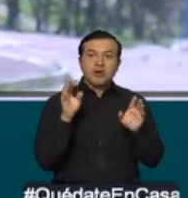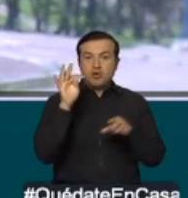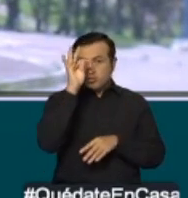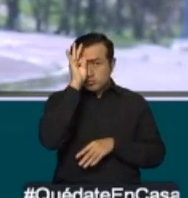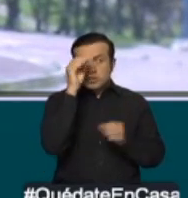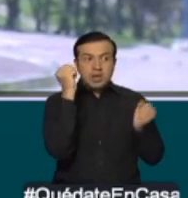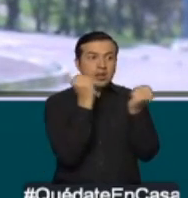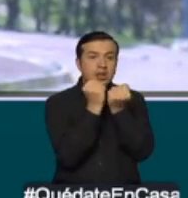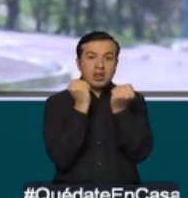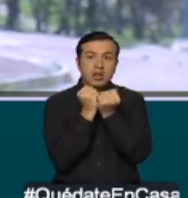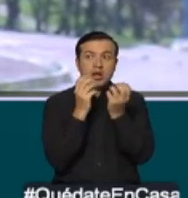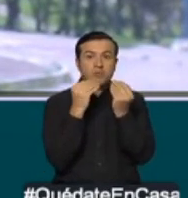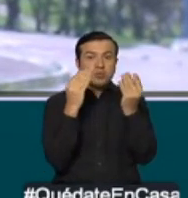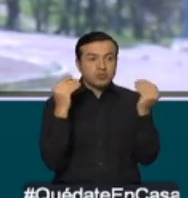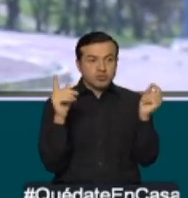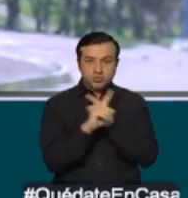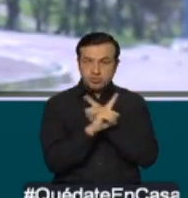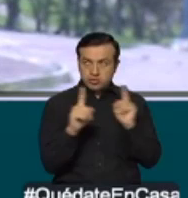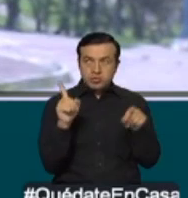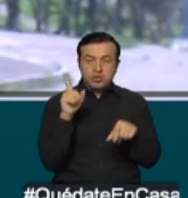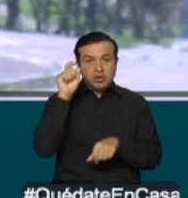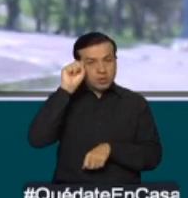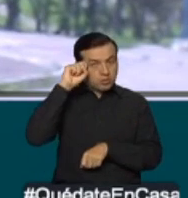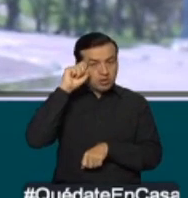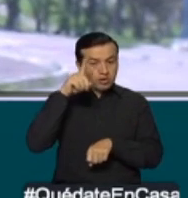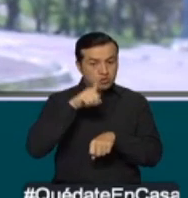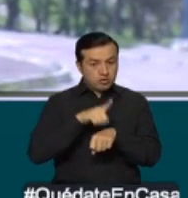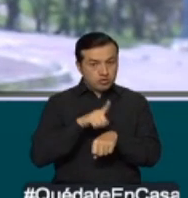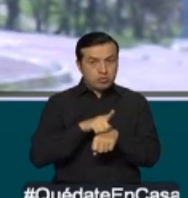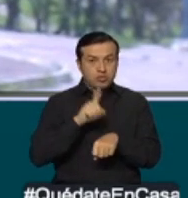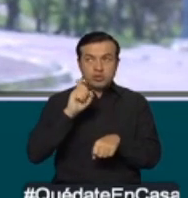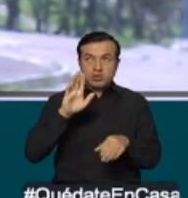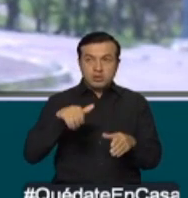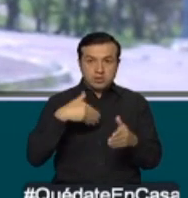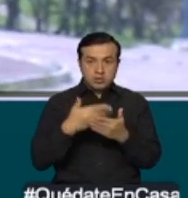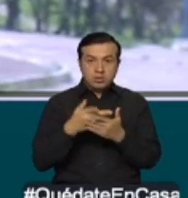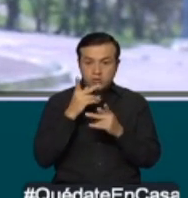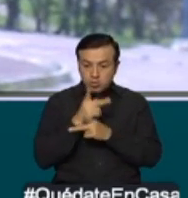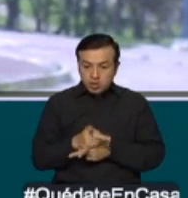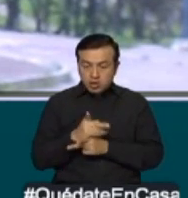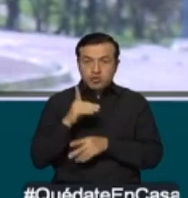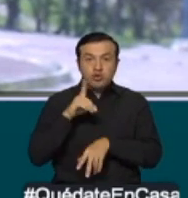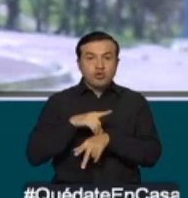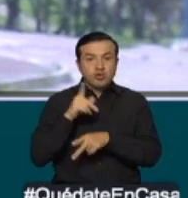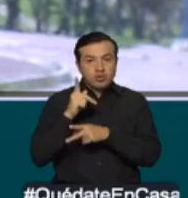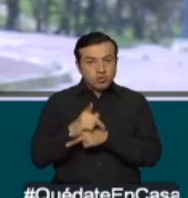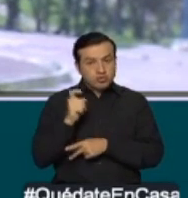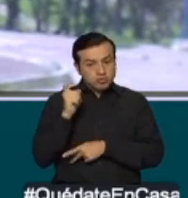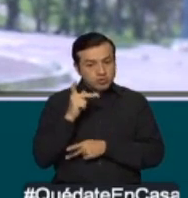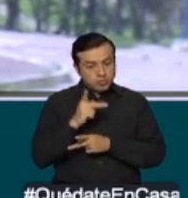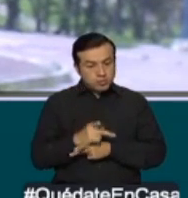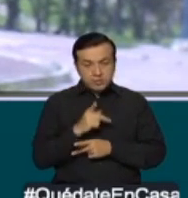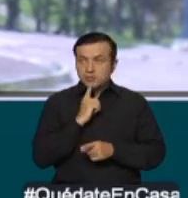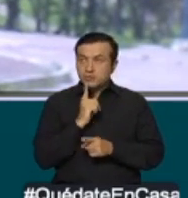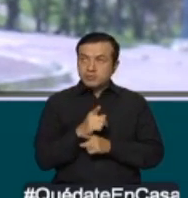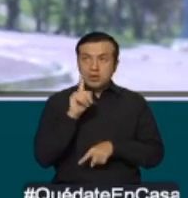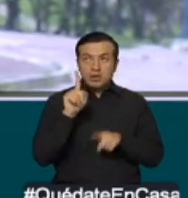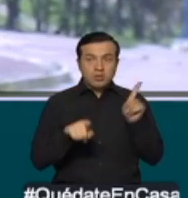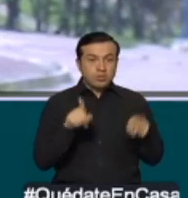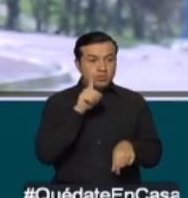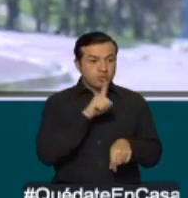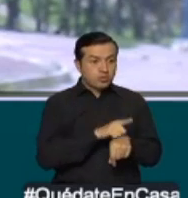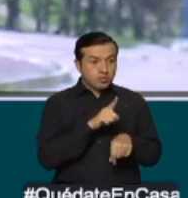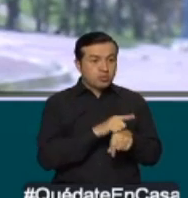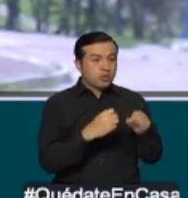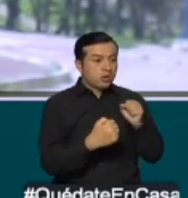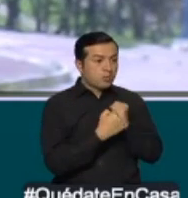centros médicos hay que tomar en cuenta que los médicos tienen que también estar cuidados que los médicos también tienen que estar protegidos hay médicos que nos